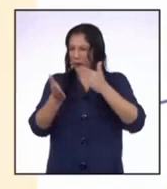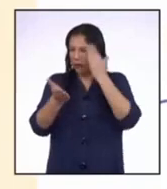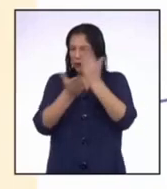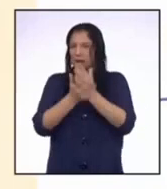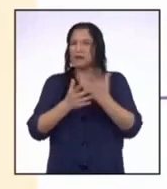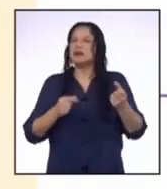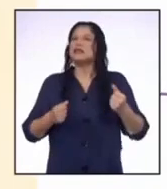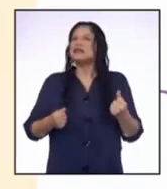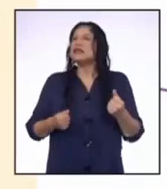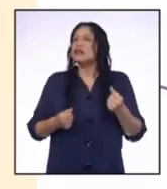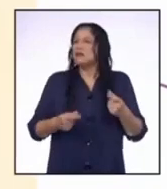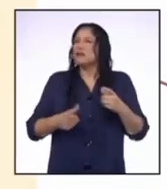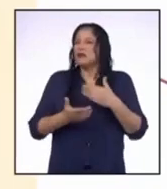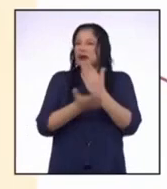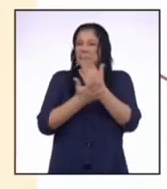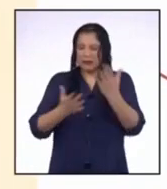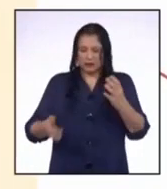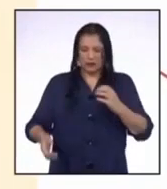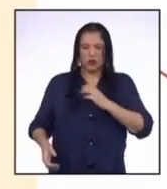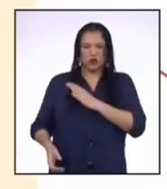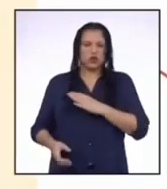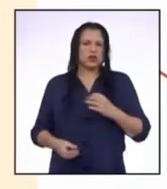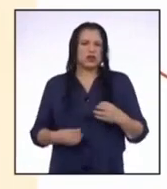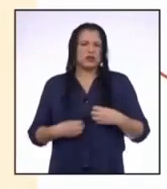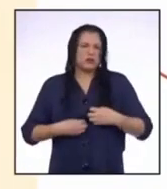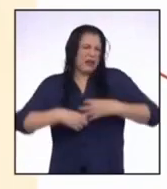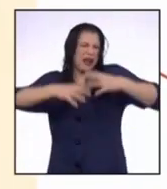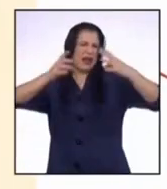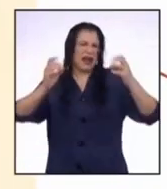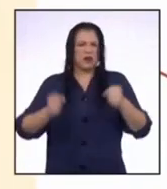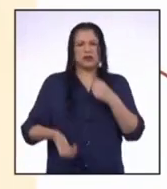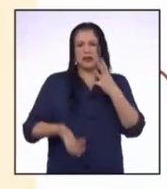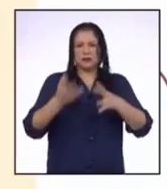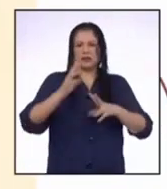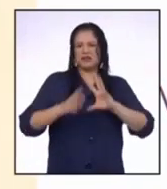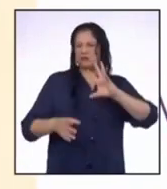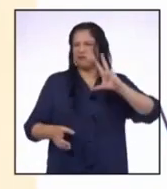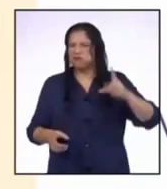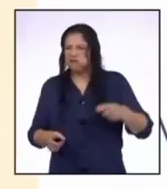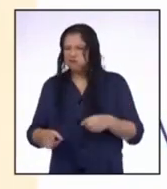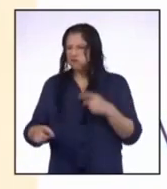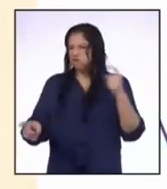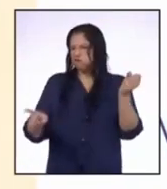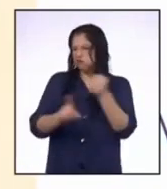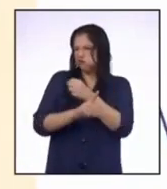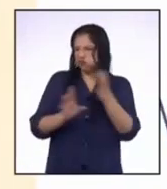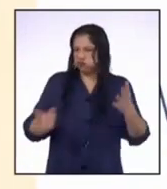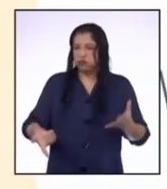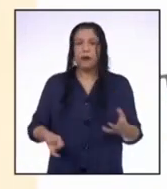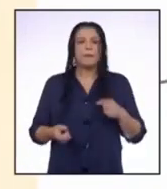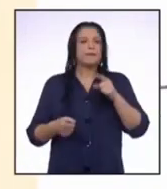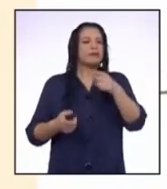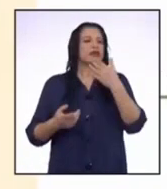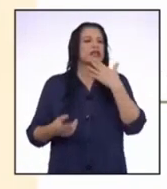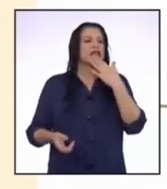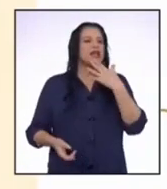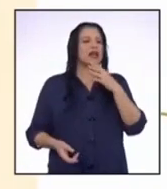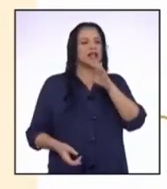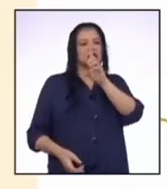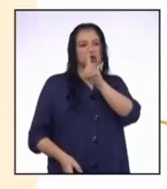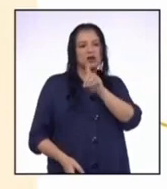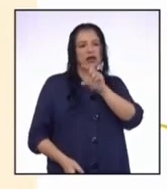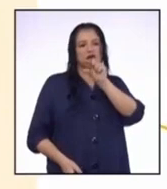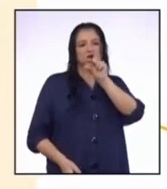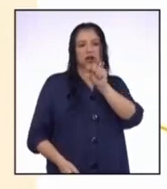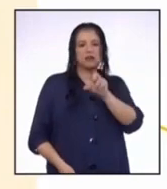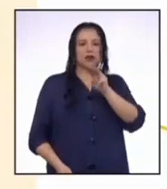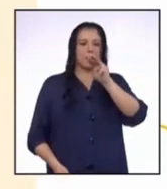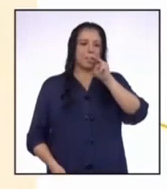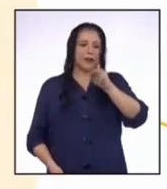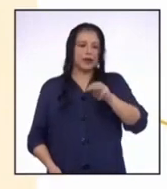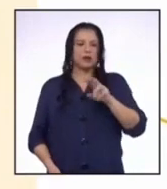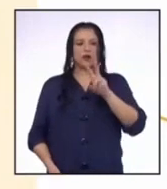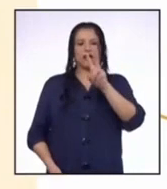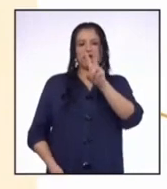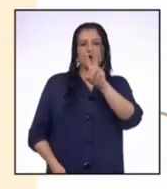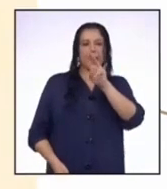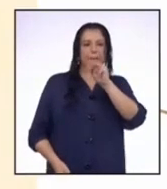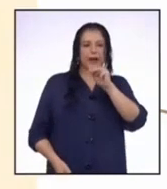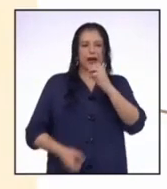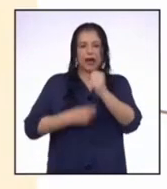problemas conductuales, como agresividad o delincuencia. Donahue, Gorazón, McClure y